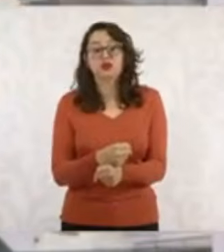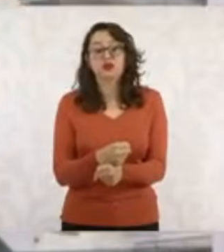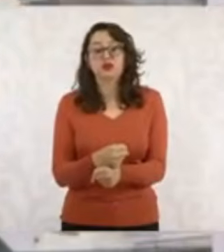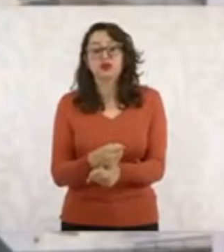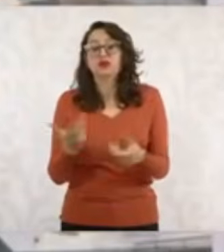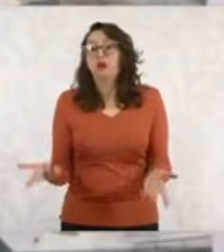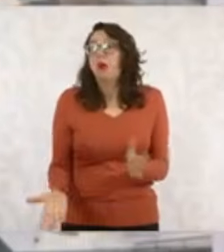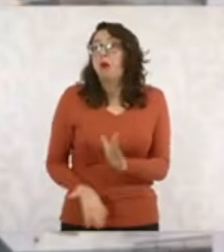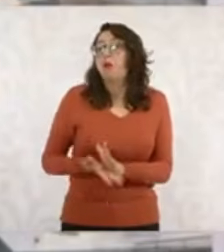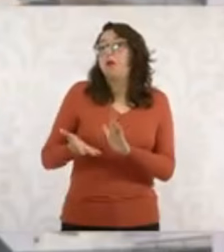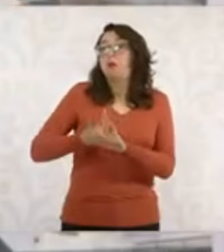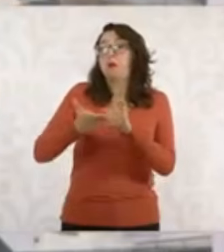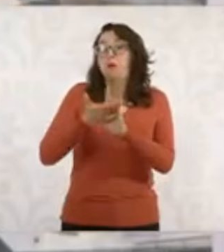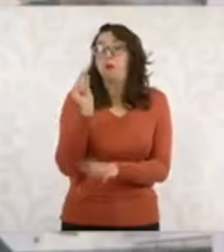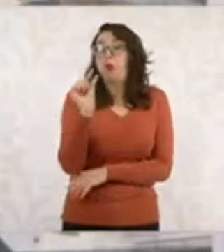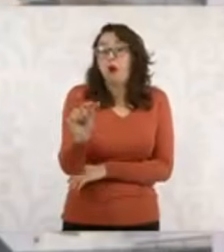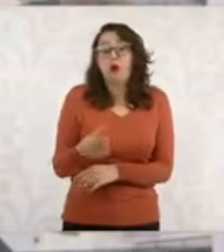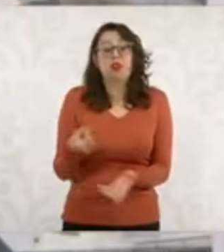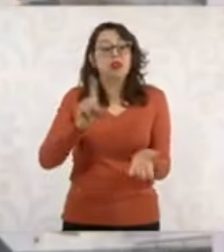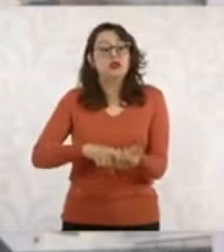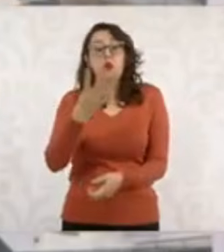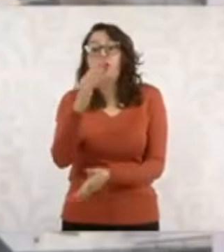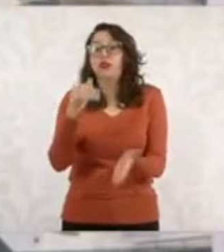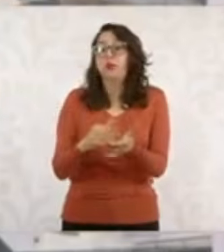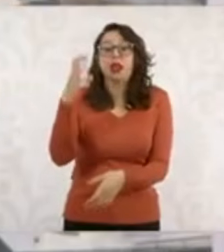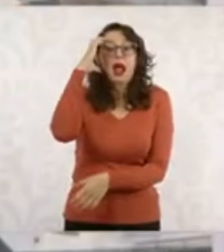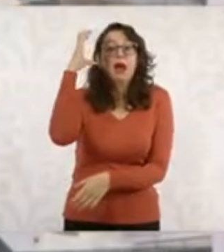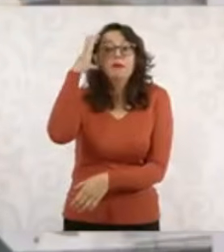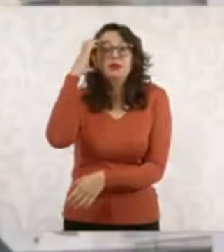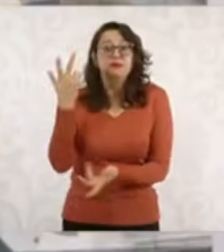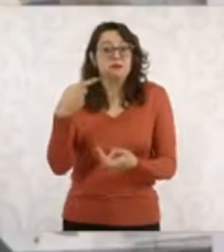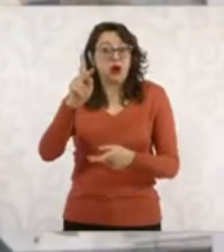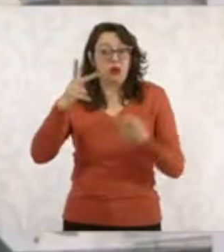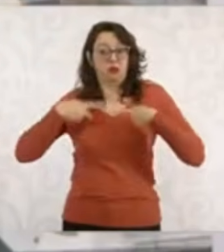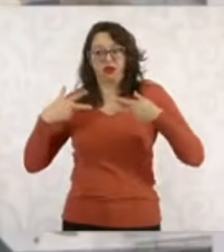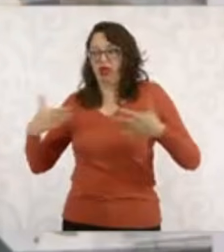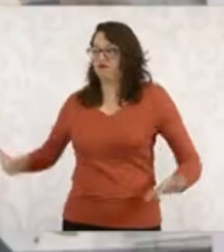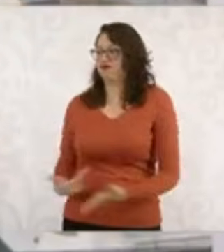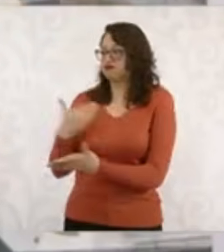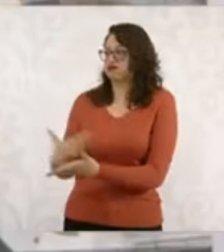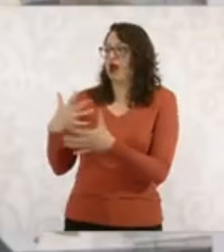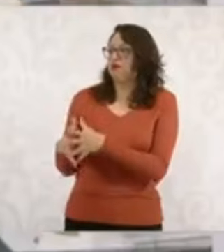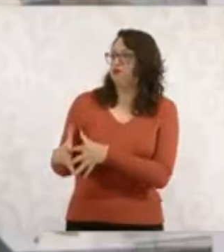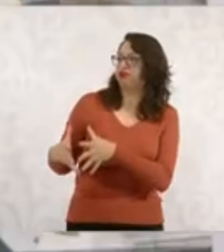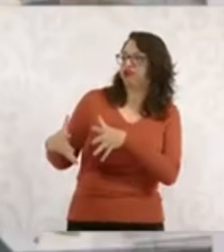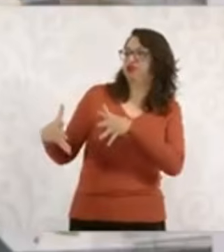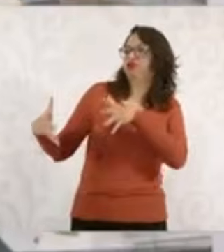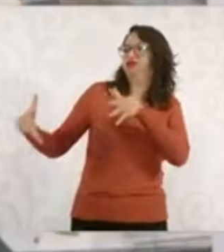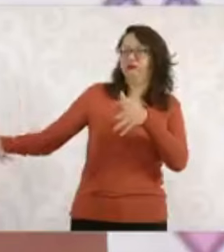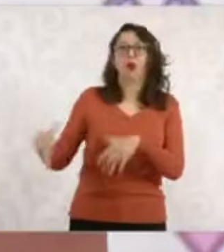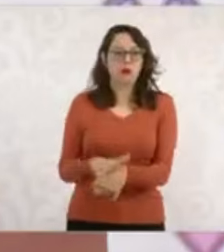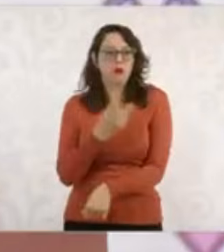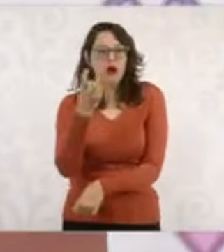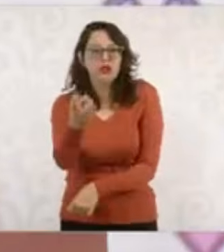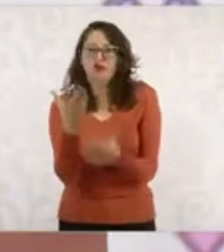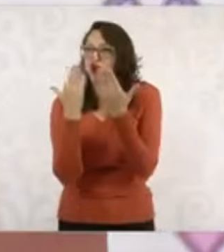4.300 camas, 4.300 camas. Nosotros, en los gobiernos